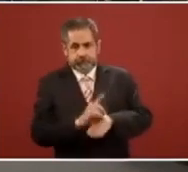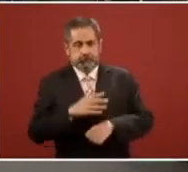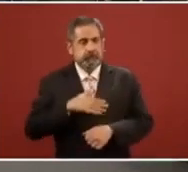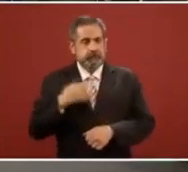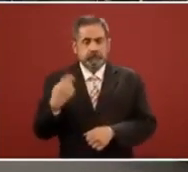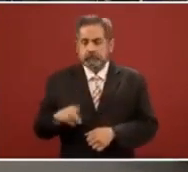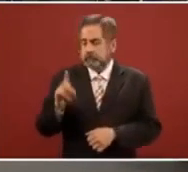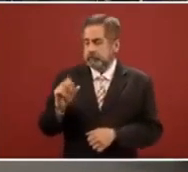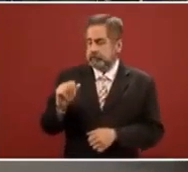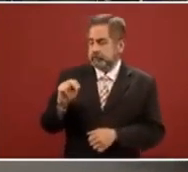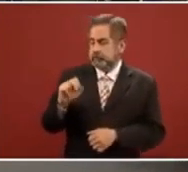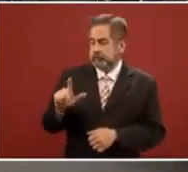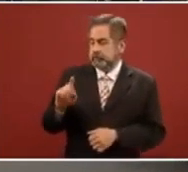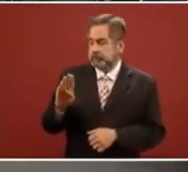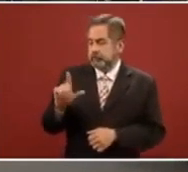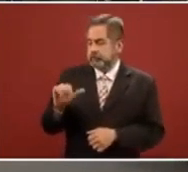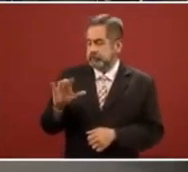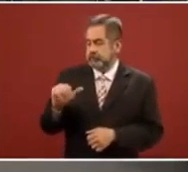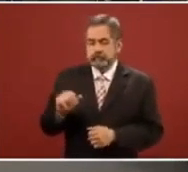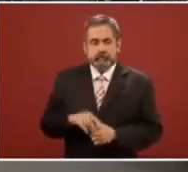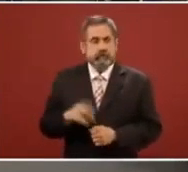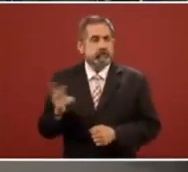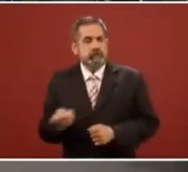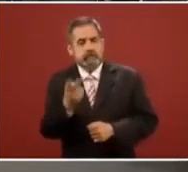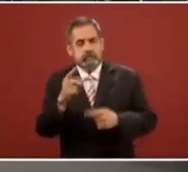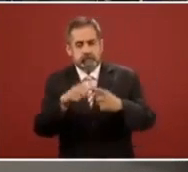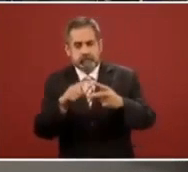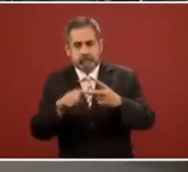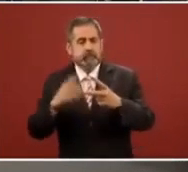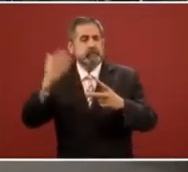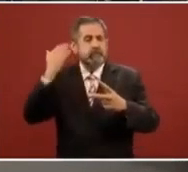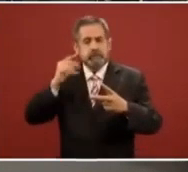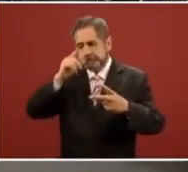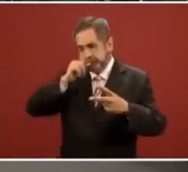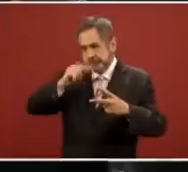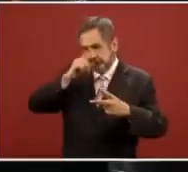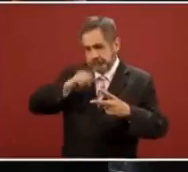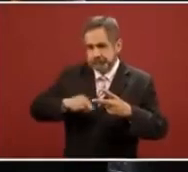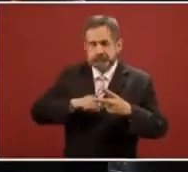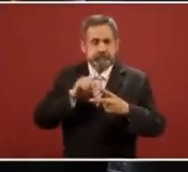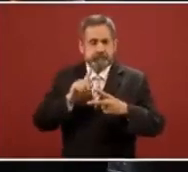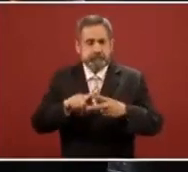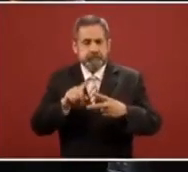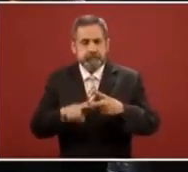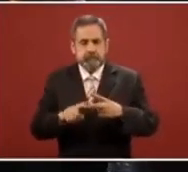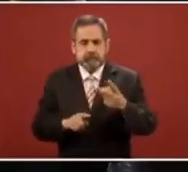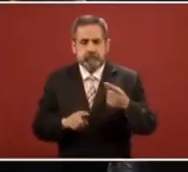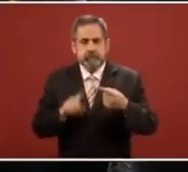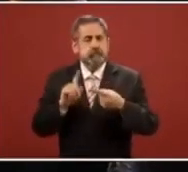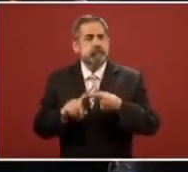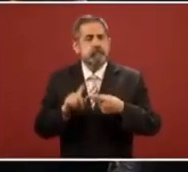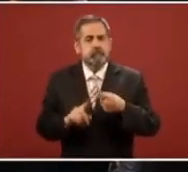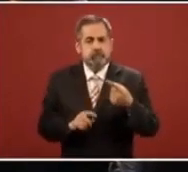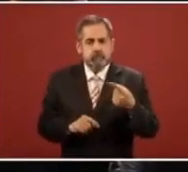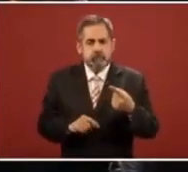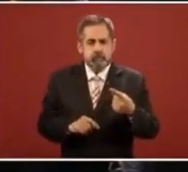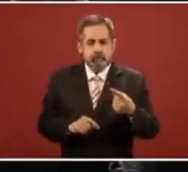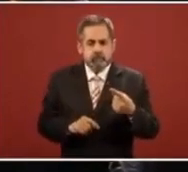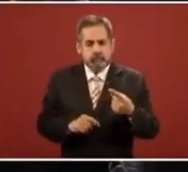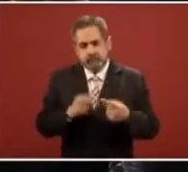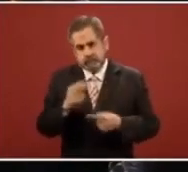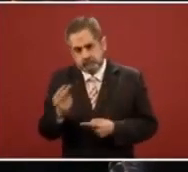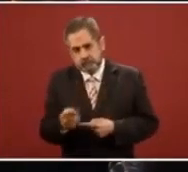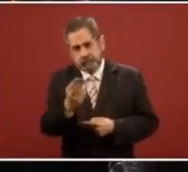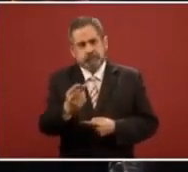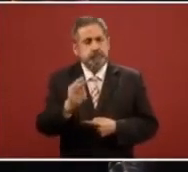Daniel Blancas, de Crónica. Son dos preguntas que se habían quedado atoradas, presidente. Una, a